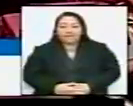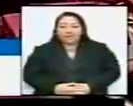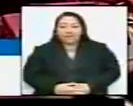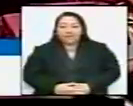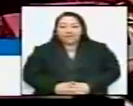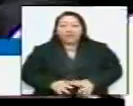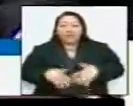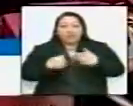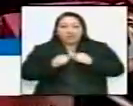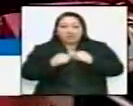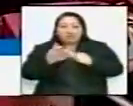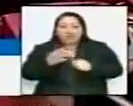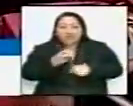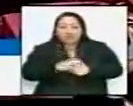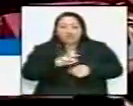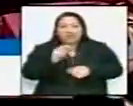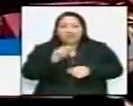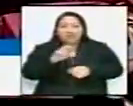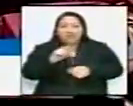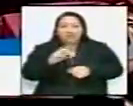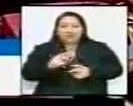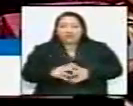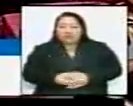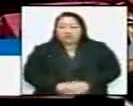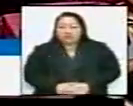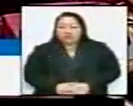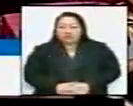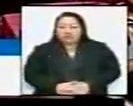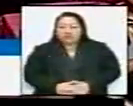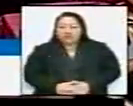Sí, puede continuar, doctor Ticona. Ya.